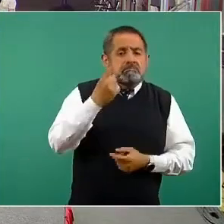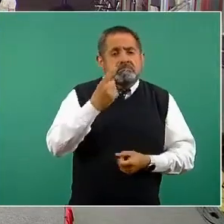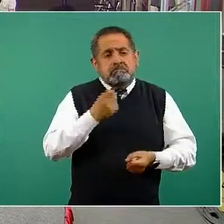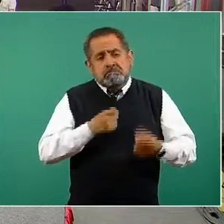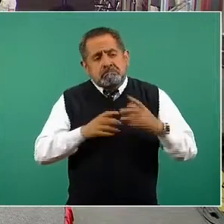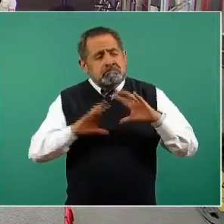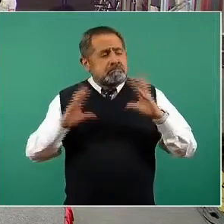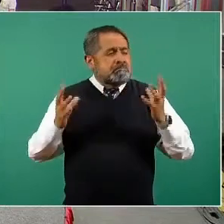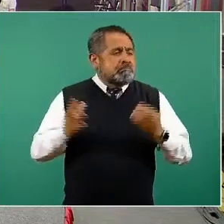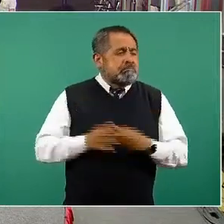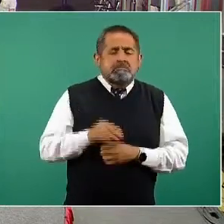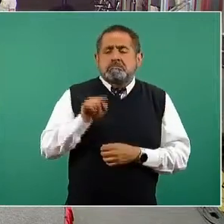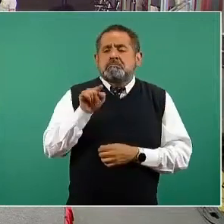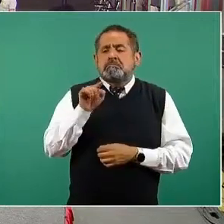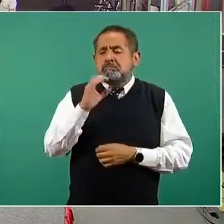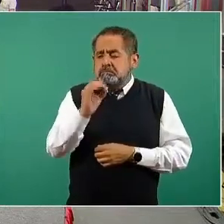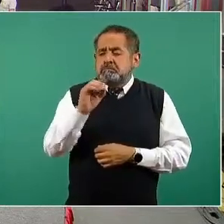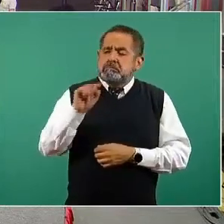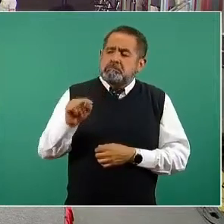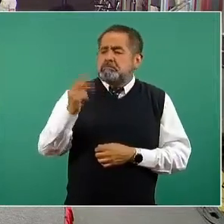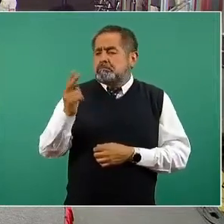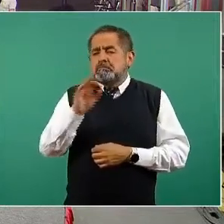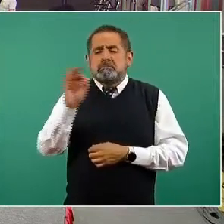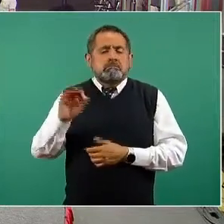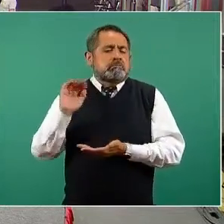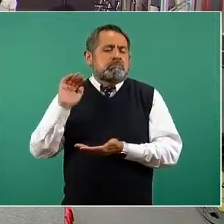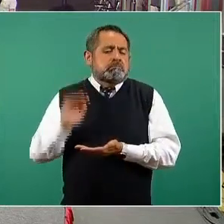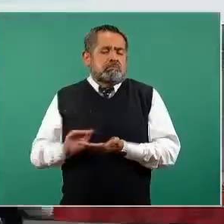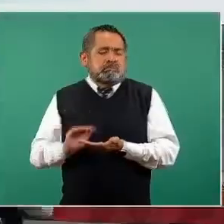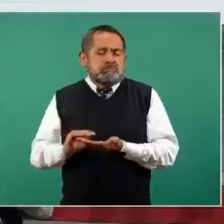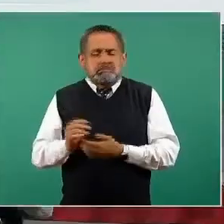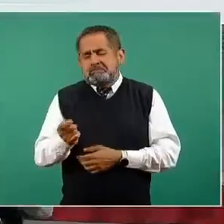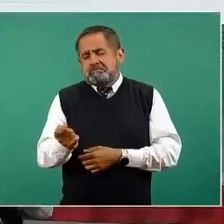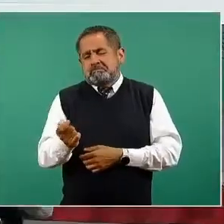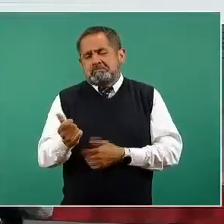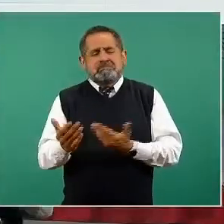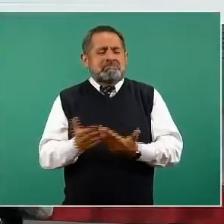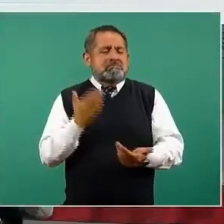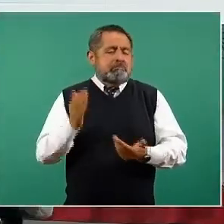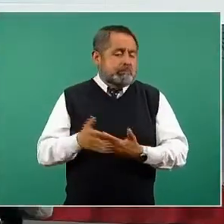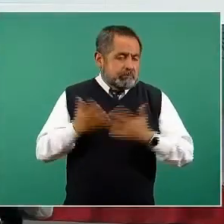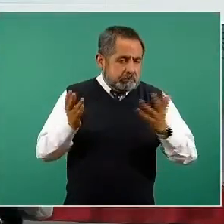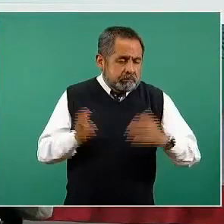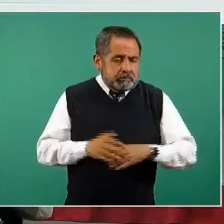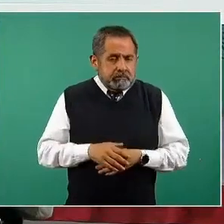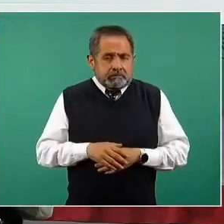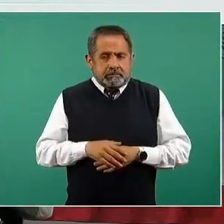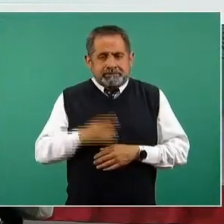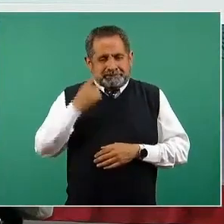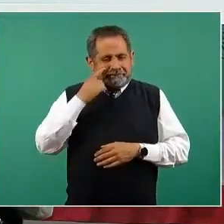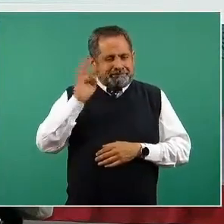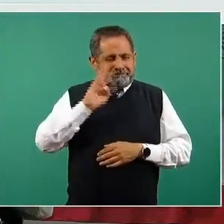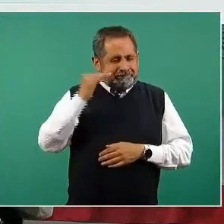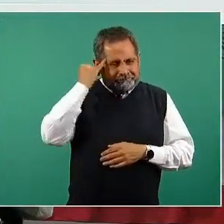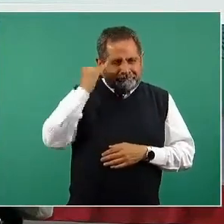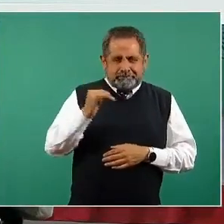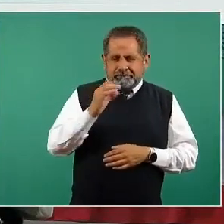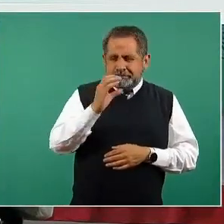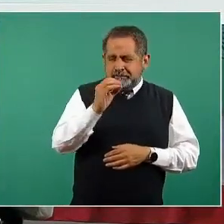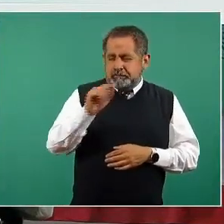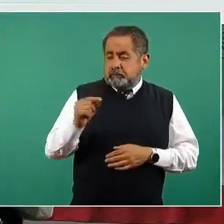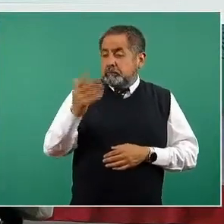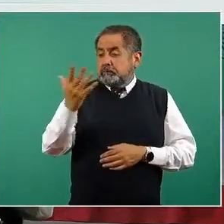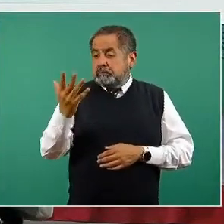por eso tenemos un descenso en ese porcentaje, y eso obviamente nos habla, si ya con 0.5%